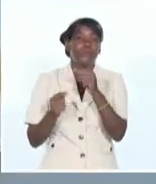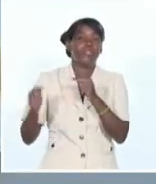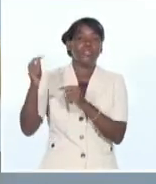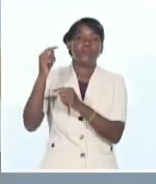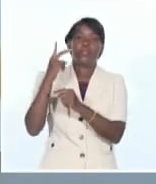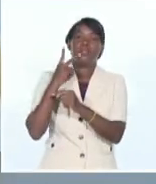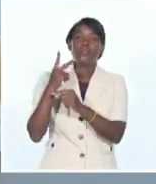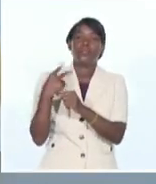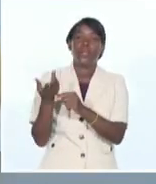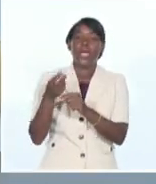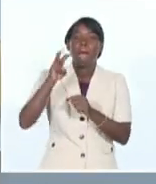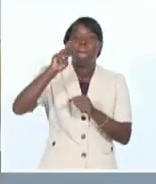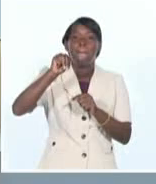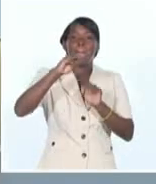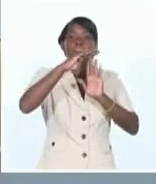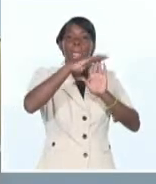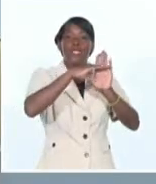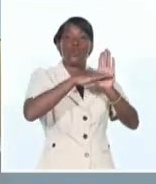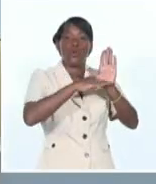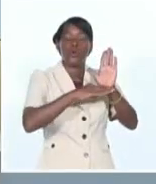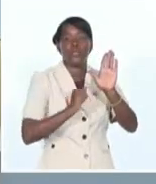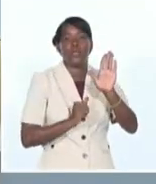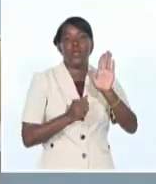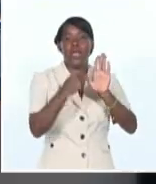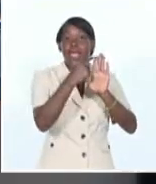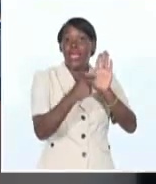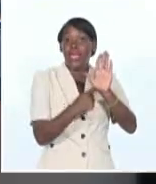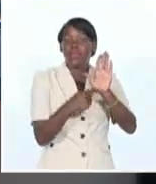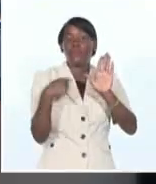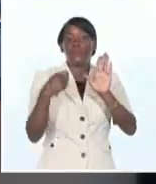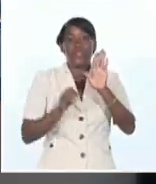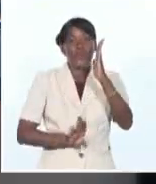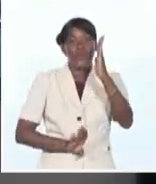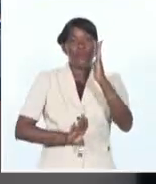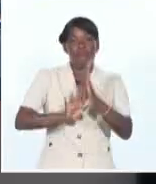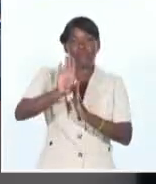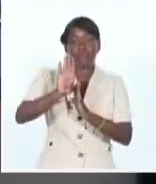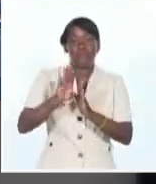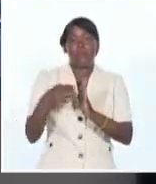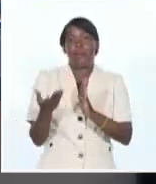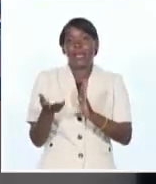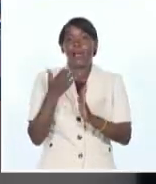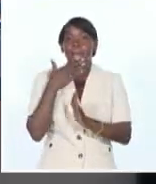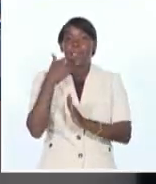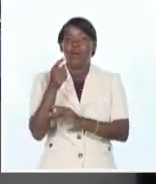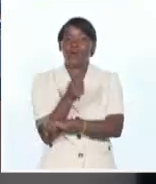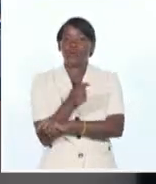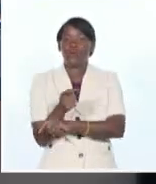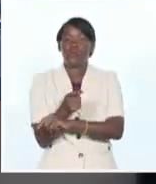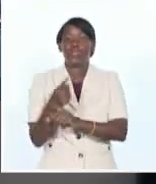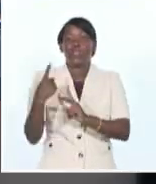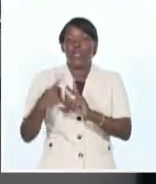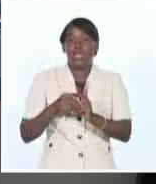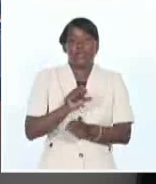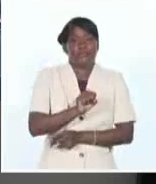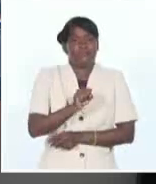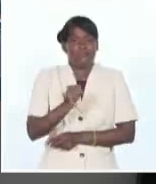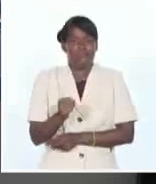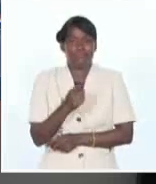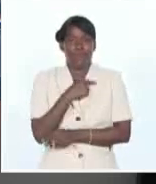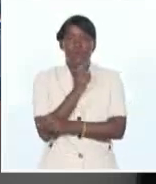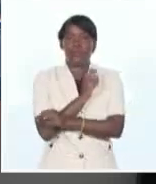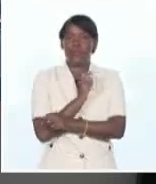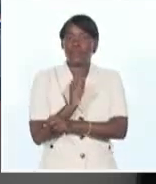trabajo metodológico, a elevar la calidad del proceso artístico pedagógico, al rigor artístico de los maestros frente a